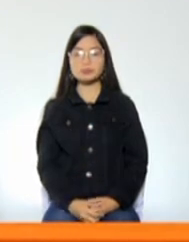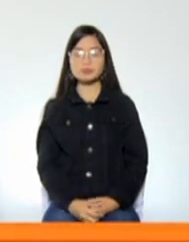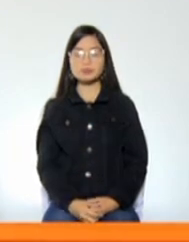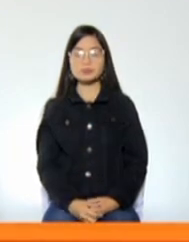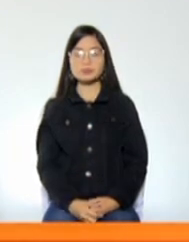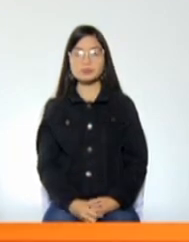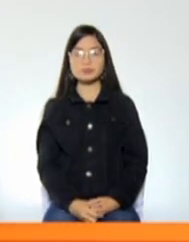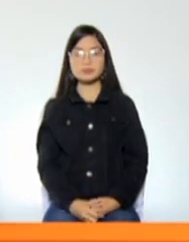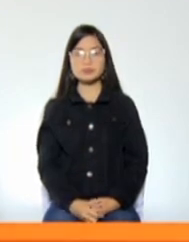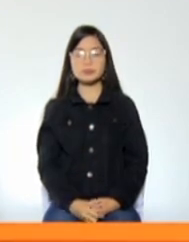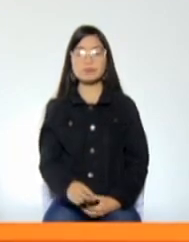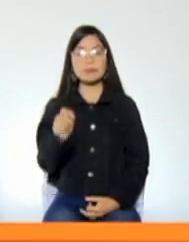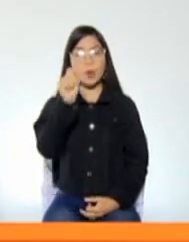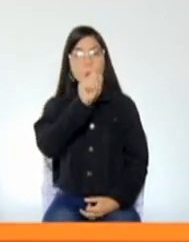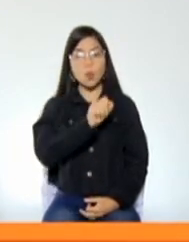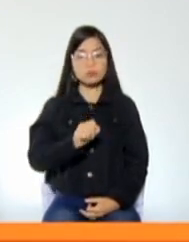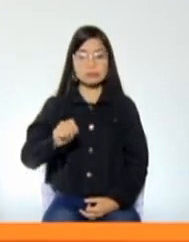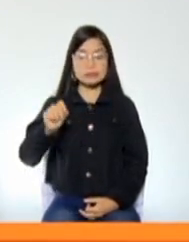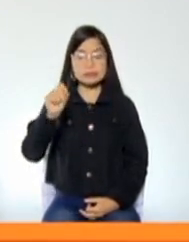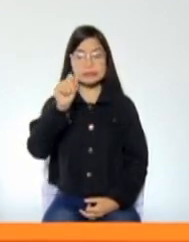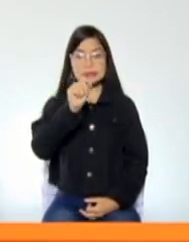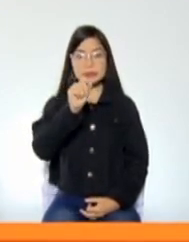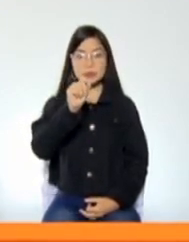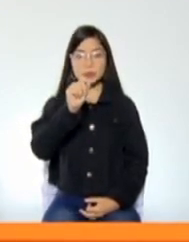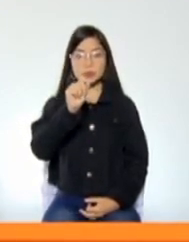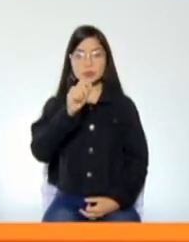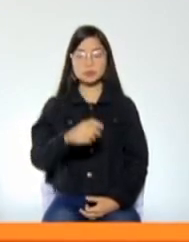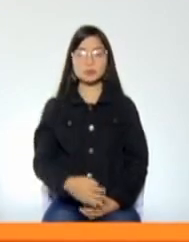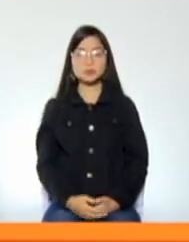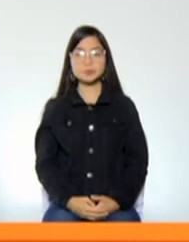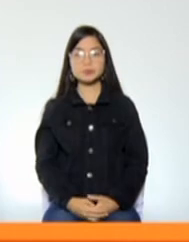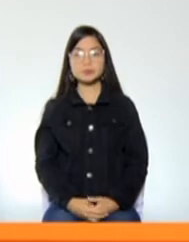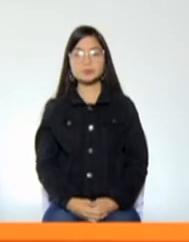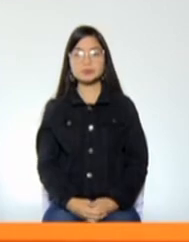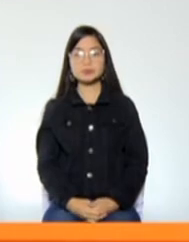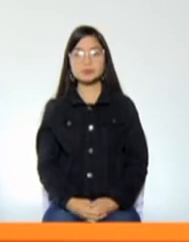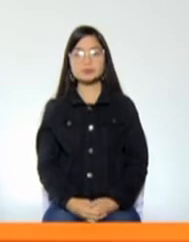porque él presenta esas características.